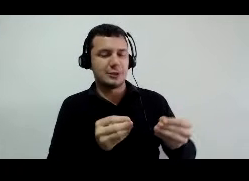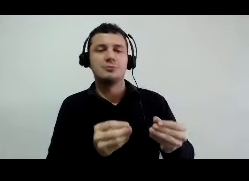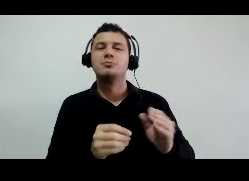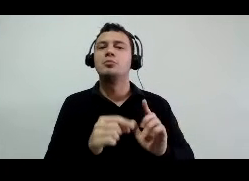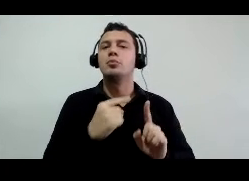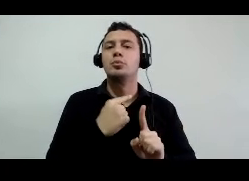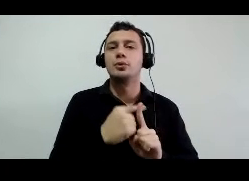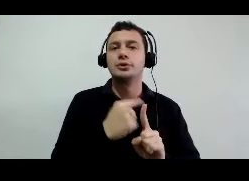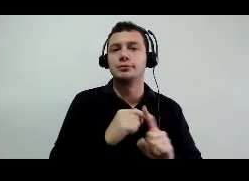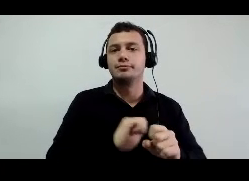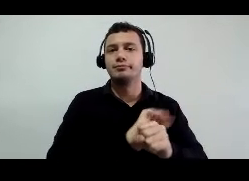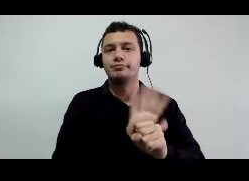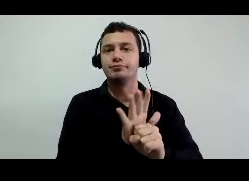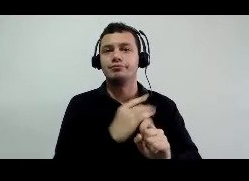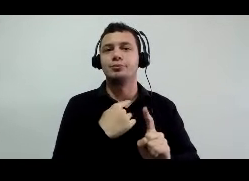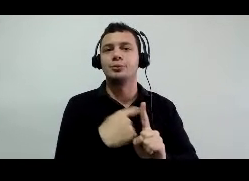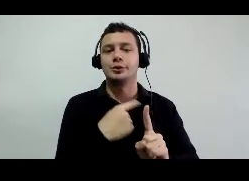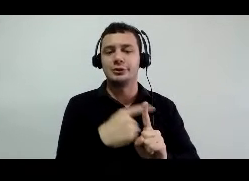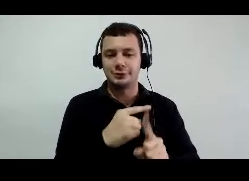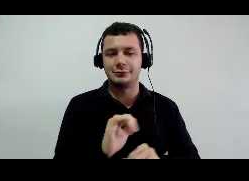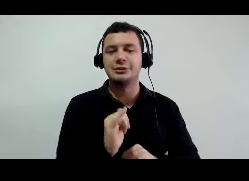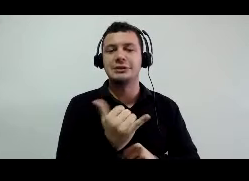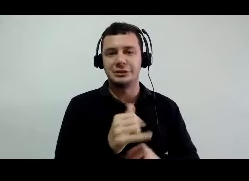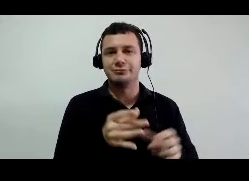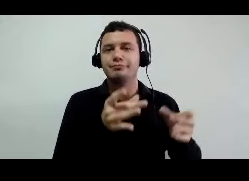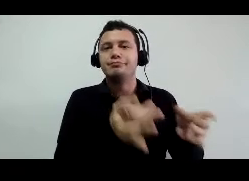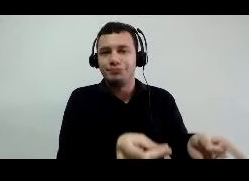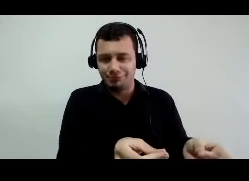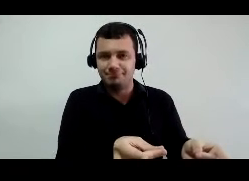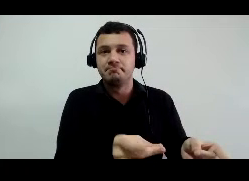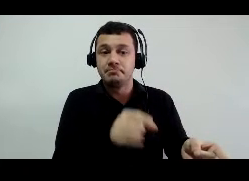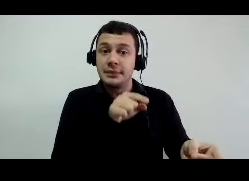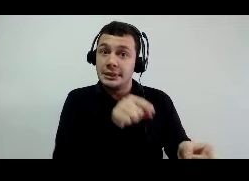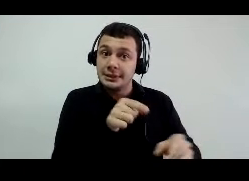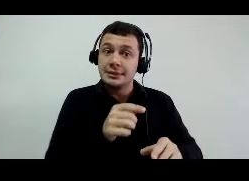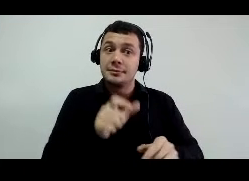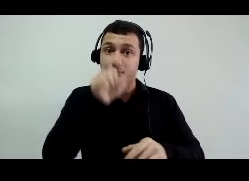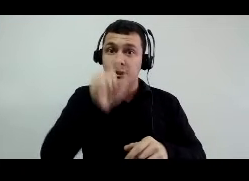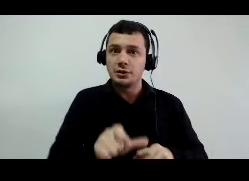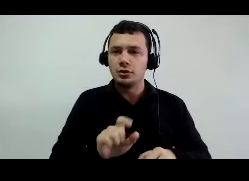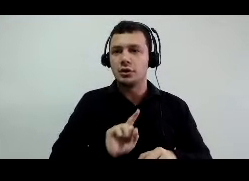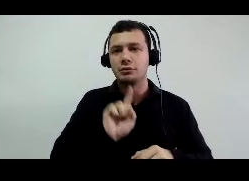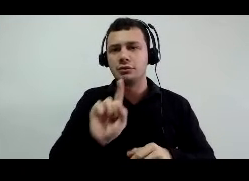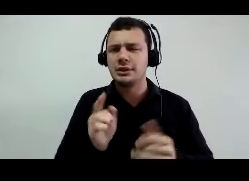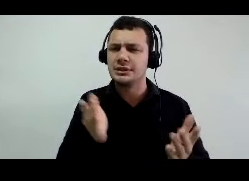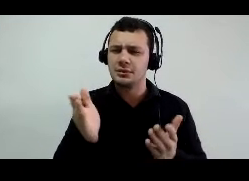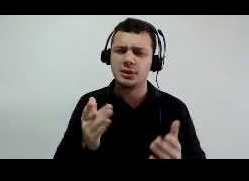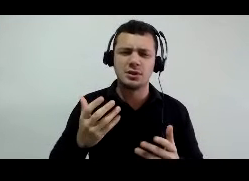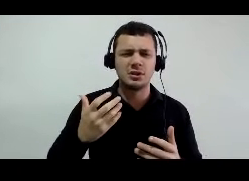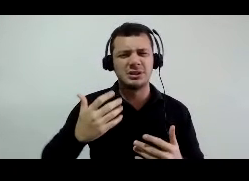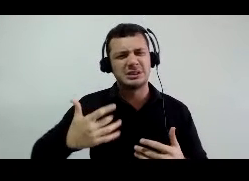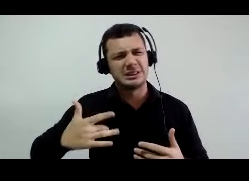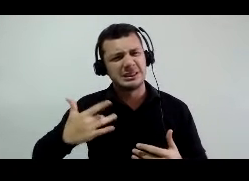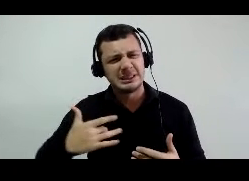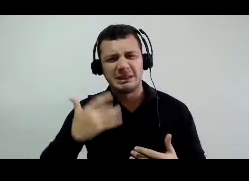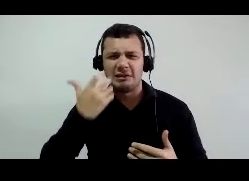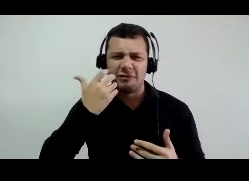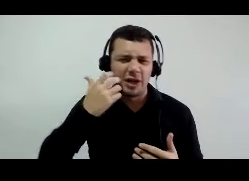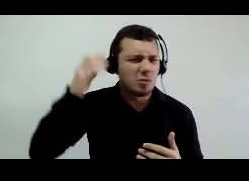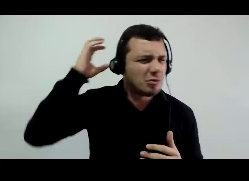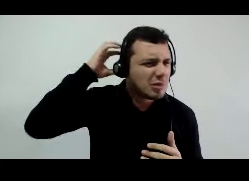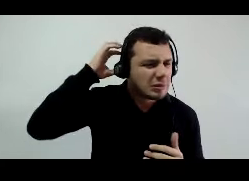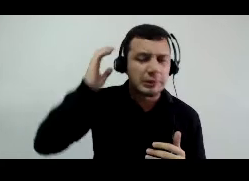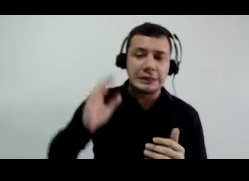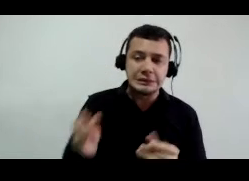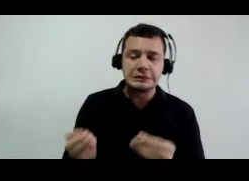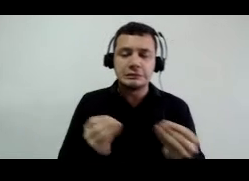ese paciente que solicitó ese servicio cursaba con COVID-19. Entonces, es importante tener en cuenta